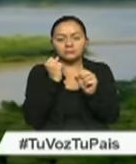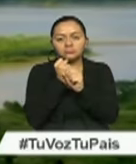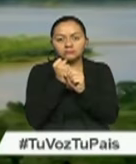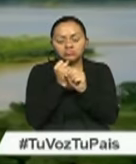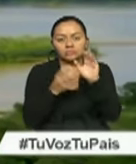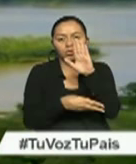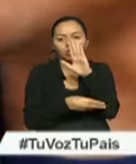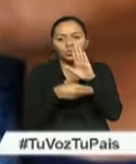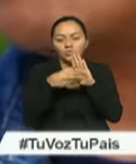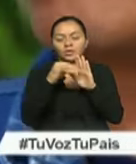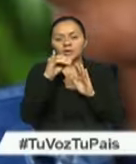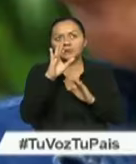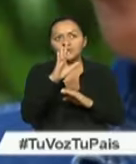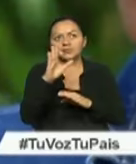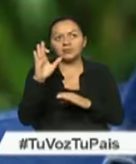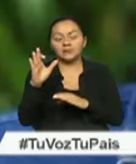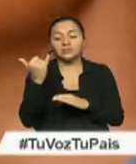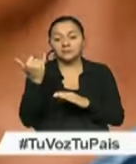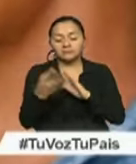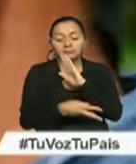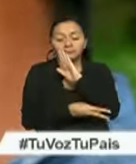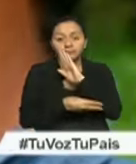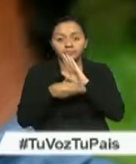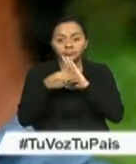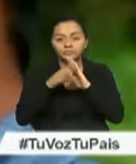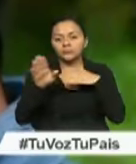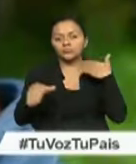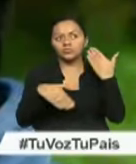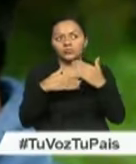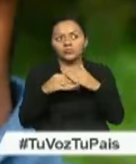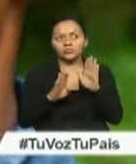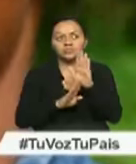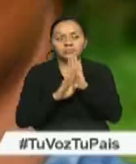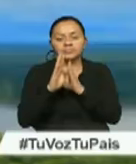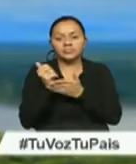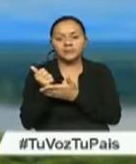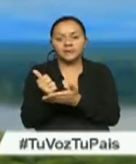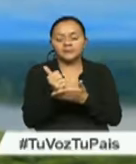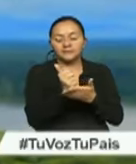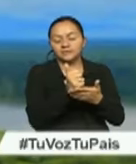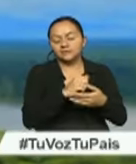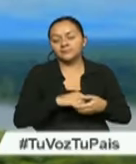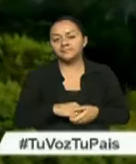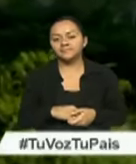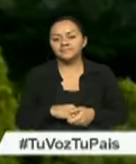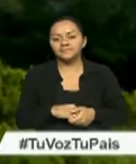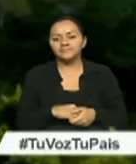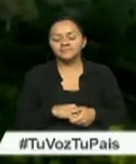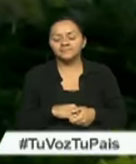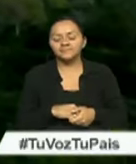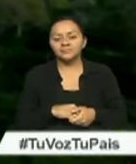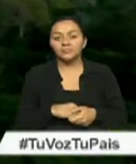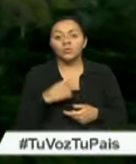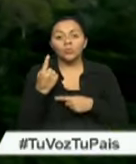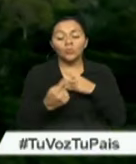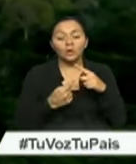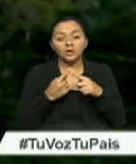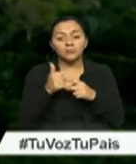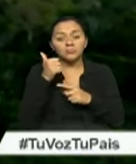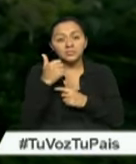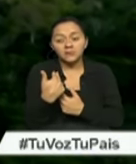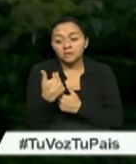explote este ITP. Esta exploración es por todos, para todos compañeros, para todo el Ecuador. Mientras se lo haga con